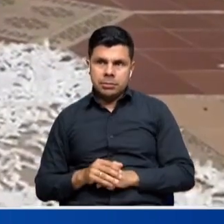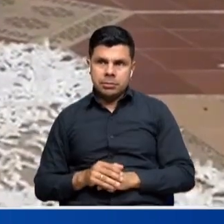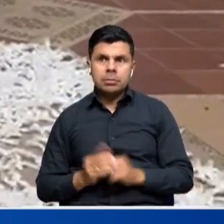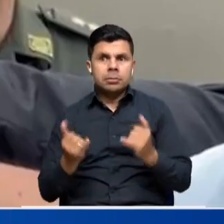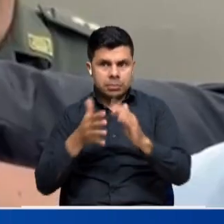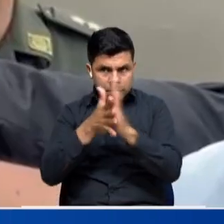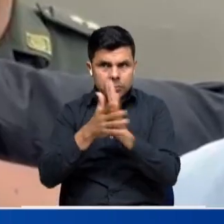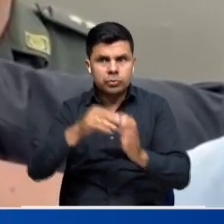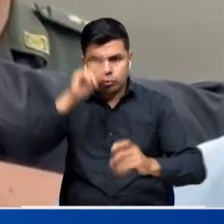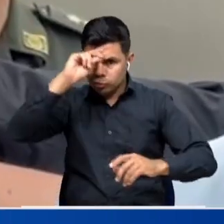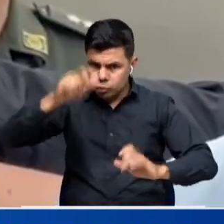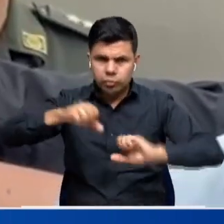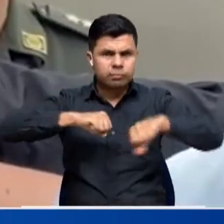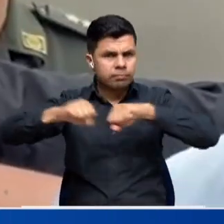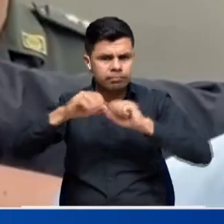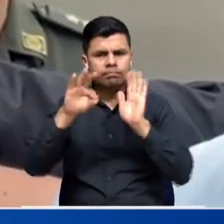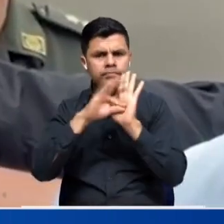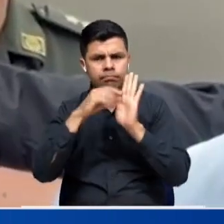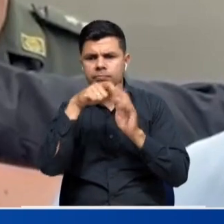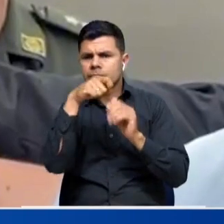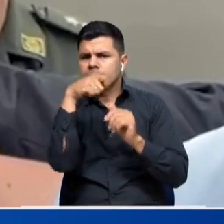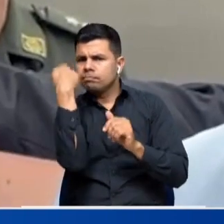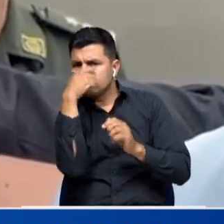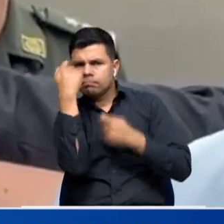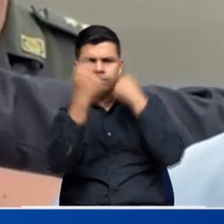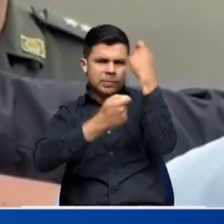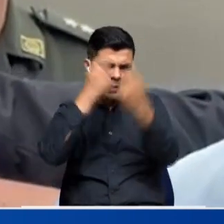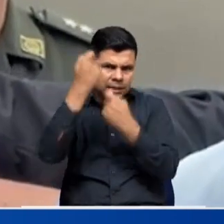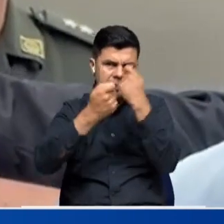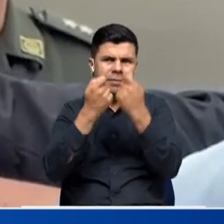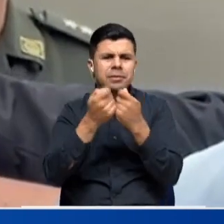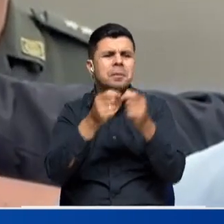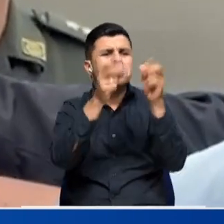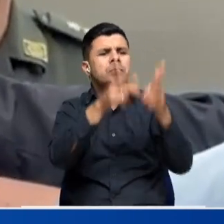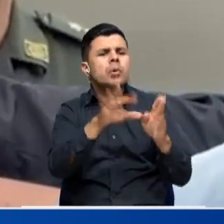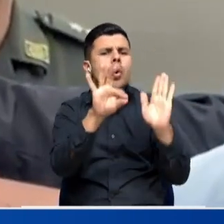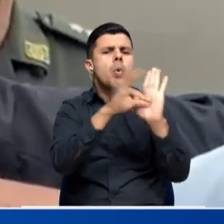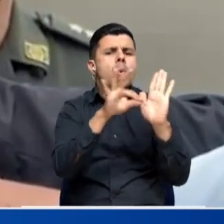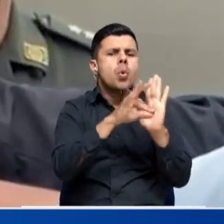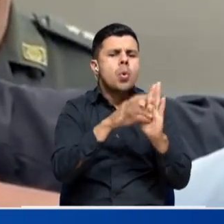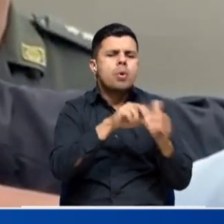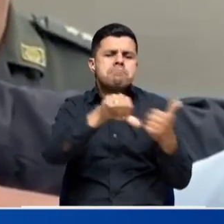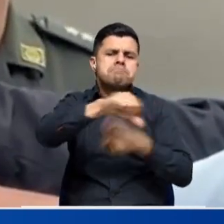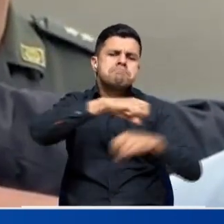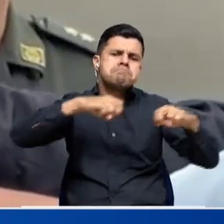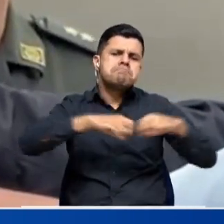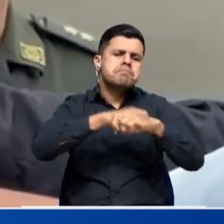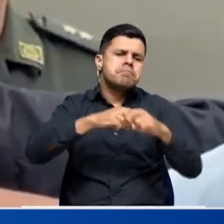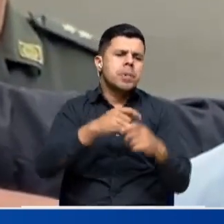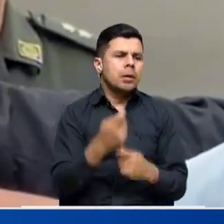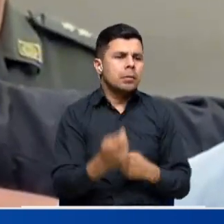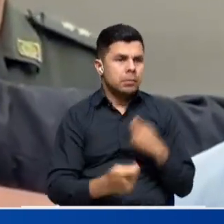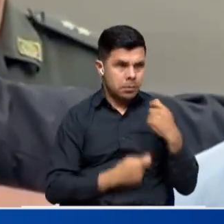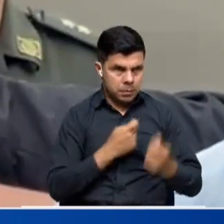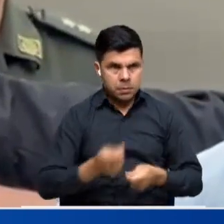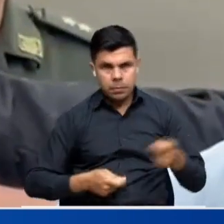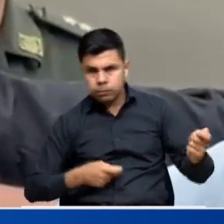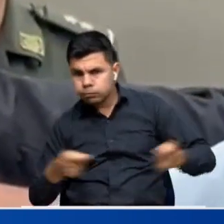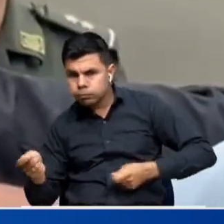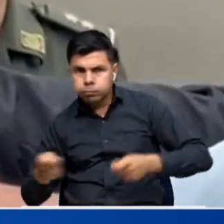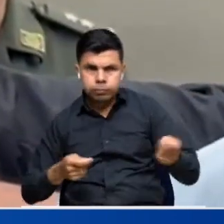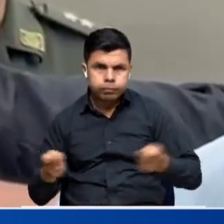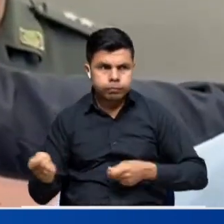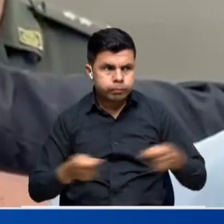el microtráfico va desde evitar que el marihuanero utilice el parque para comercializar la droga, pero también que las